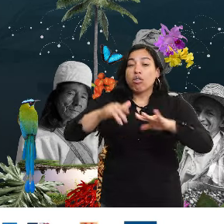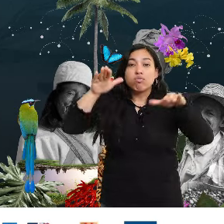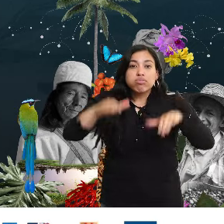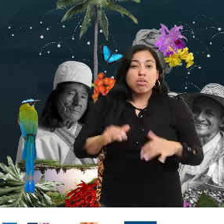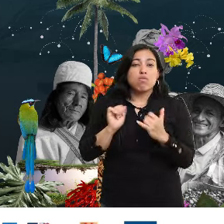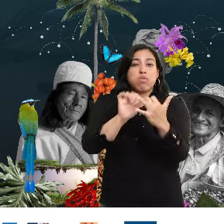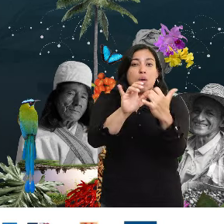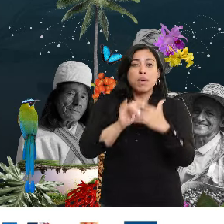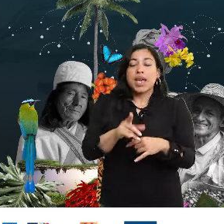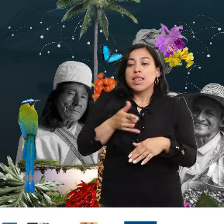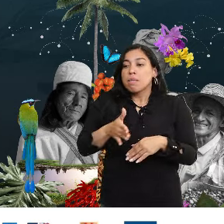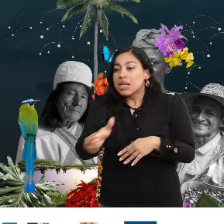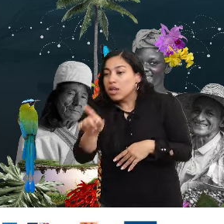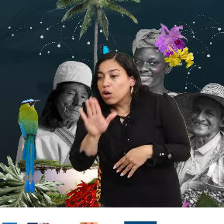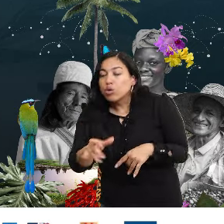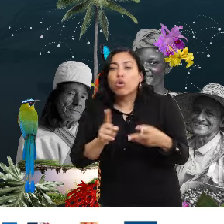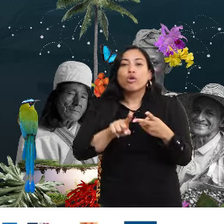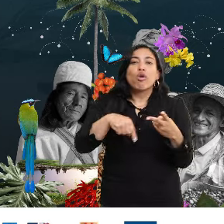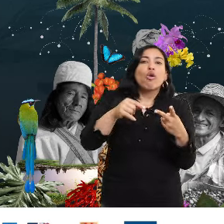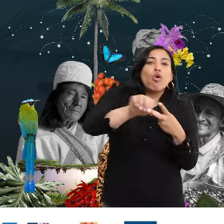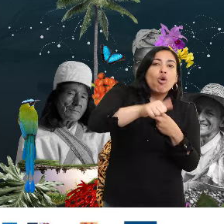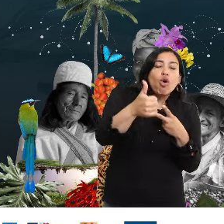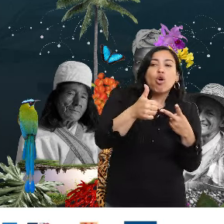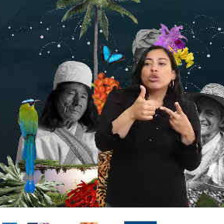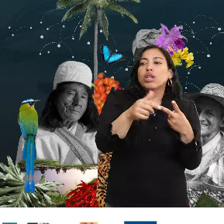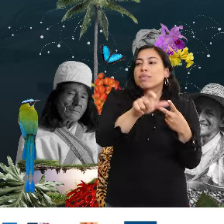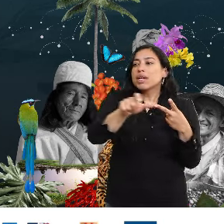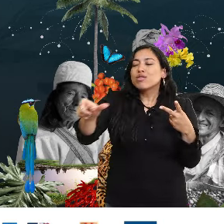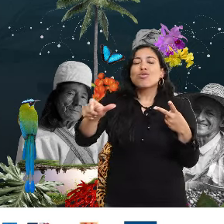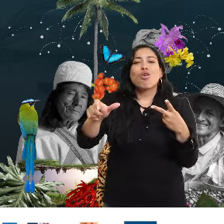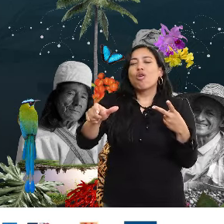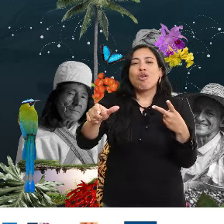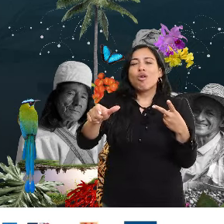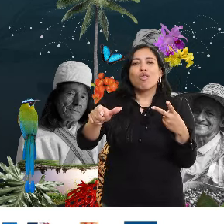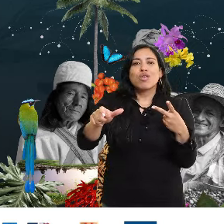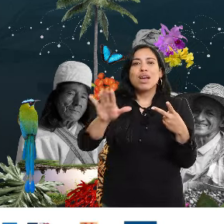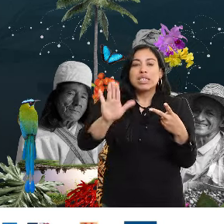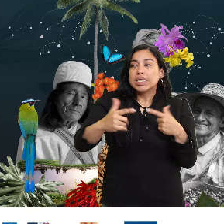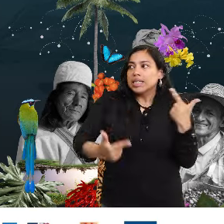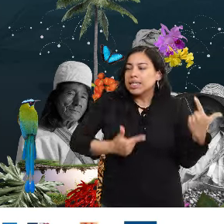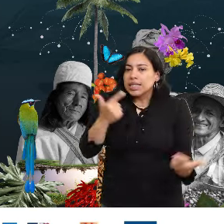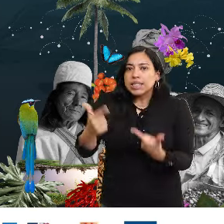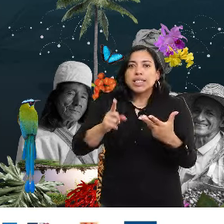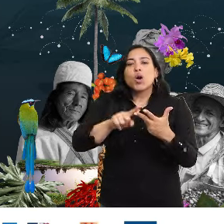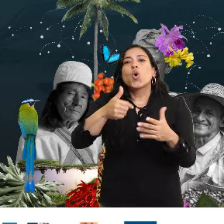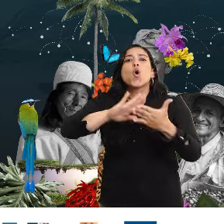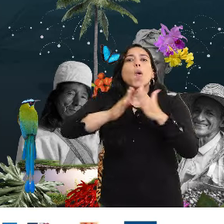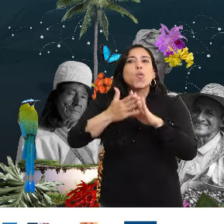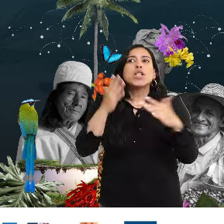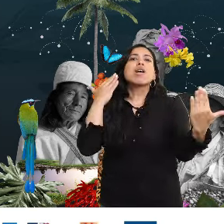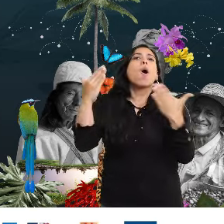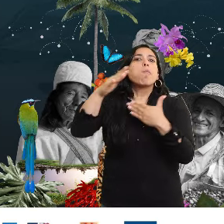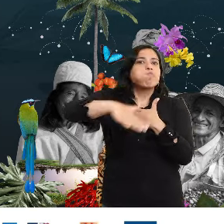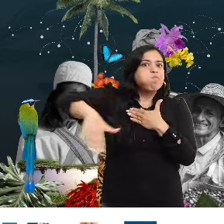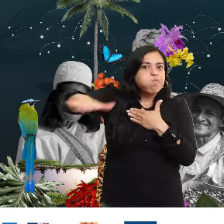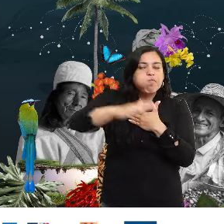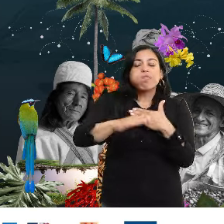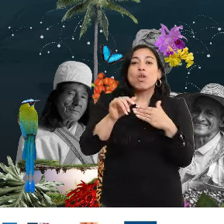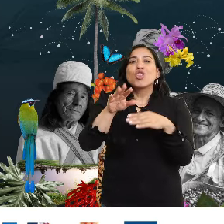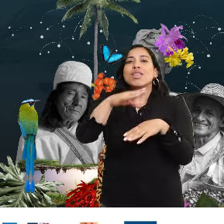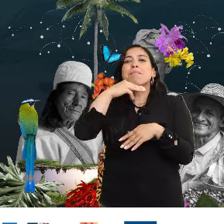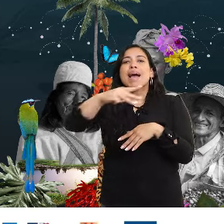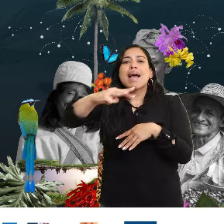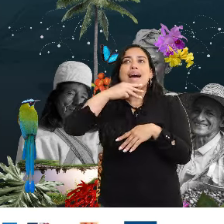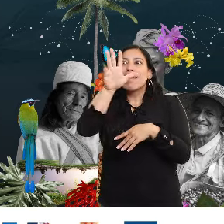conflictos con pescadores, con un corazón, alma de sombrero y vida, con las comunidades campesinas en la zona de la Macarena